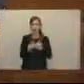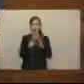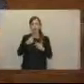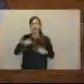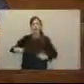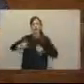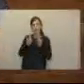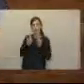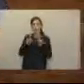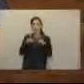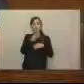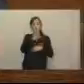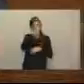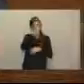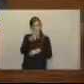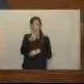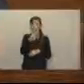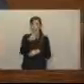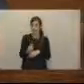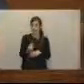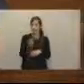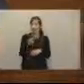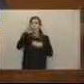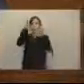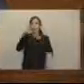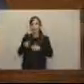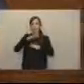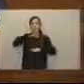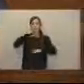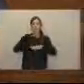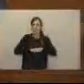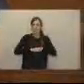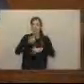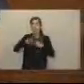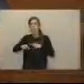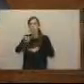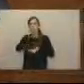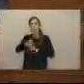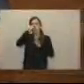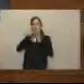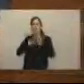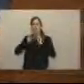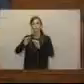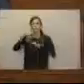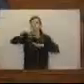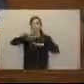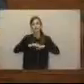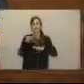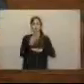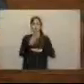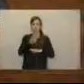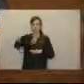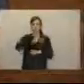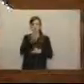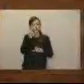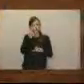les diga que tienen, ante la dificultad, que cumplir la palabra dada. Tienen que cumplir su programa. Estaremos vigilantes en todo lo que